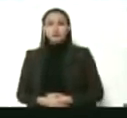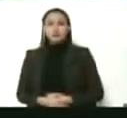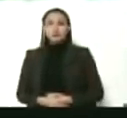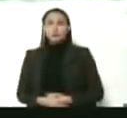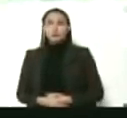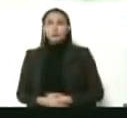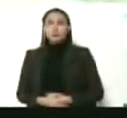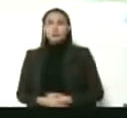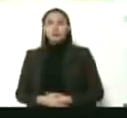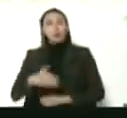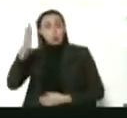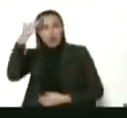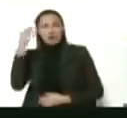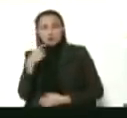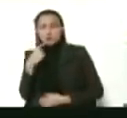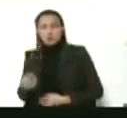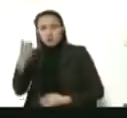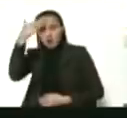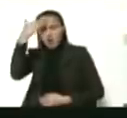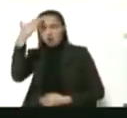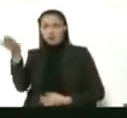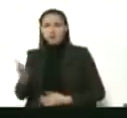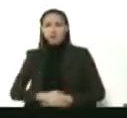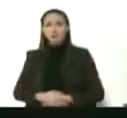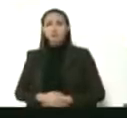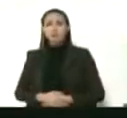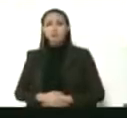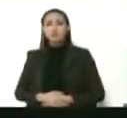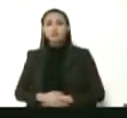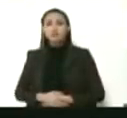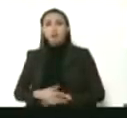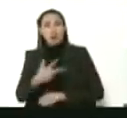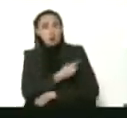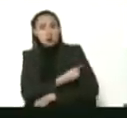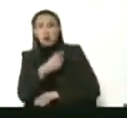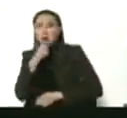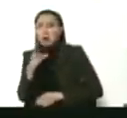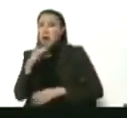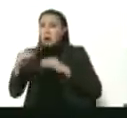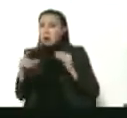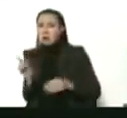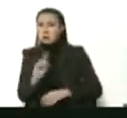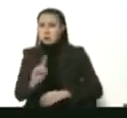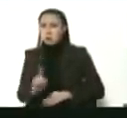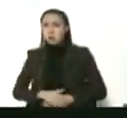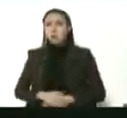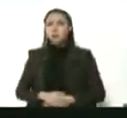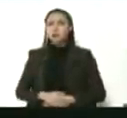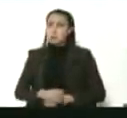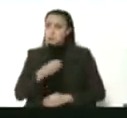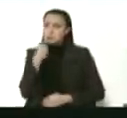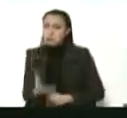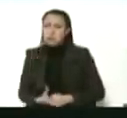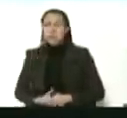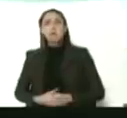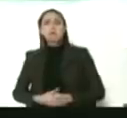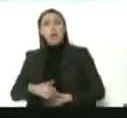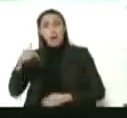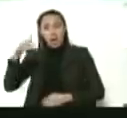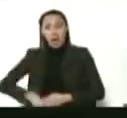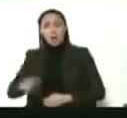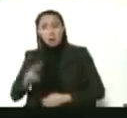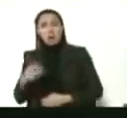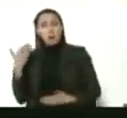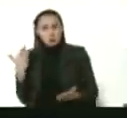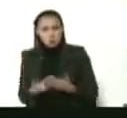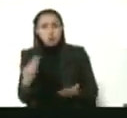Y sé por qué lo digo, no quiero hablar mal de ninguna vacuna, solo hablo bien de la que aquí está